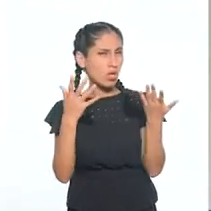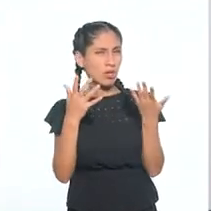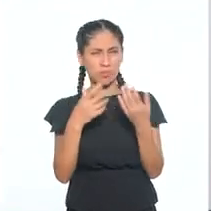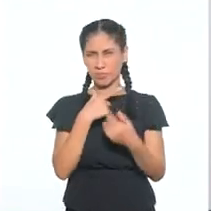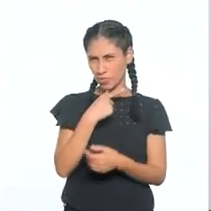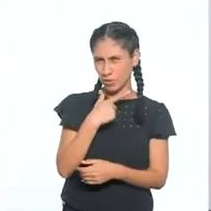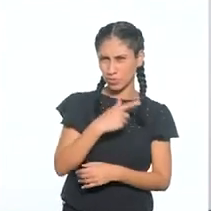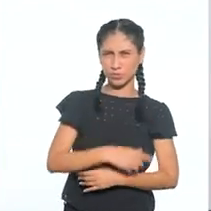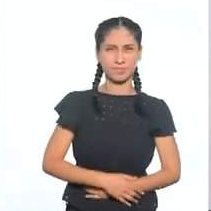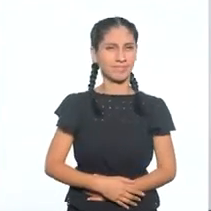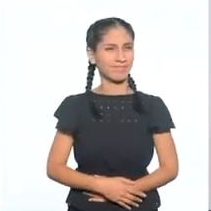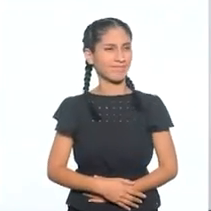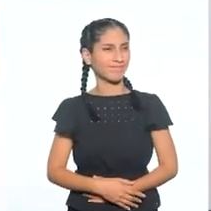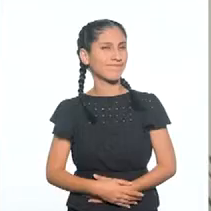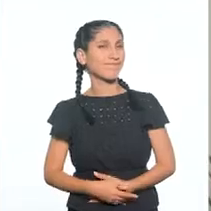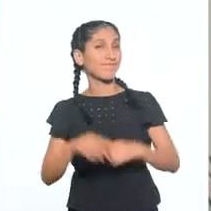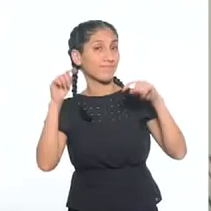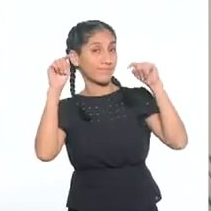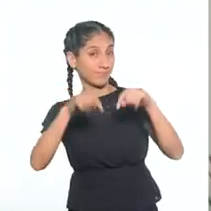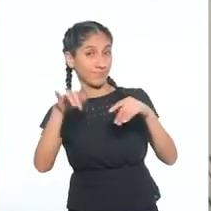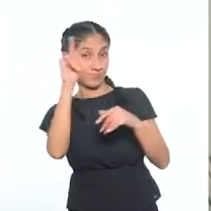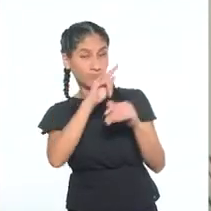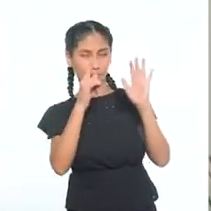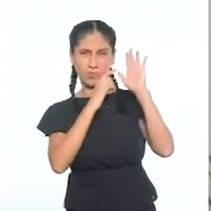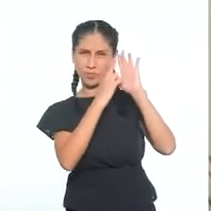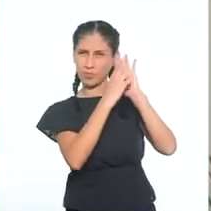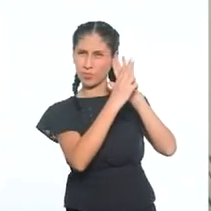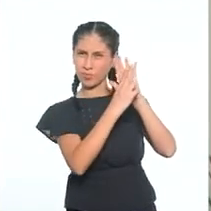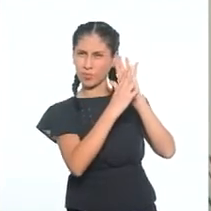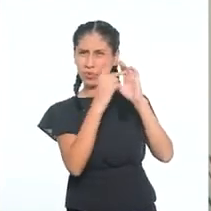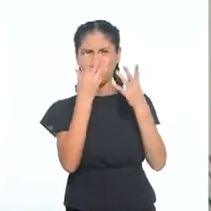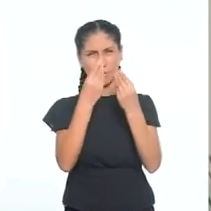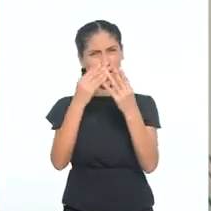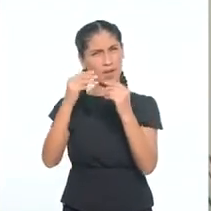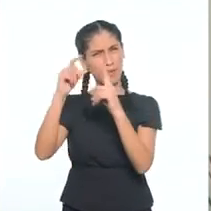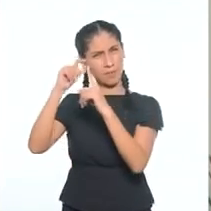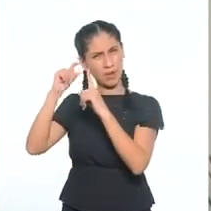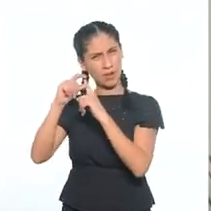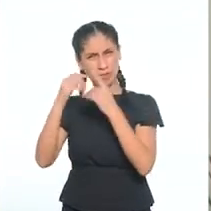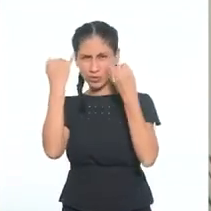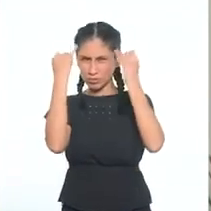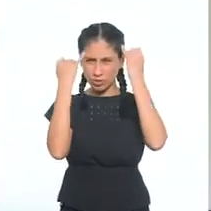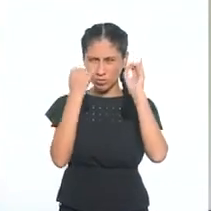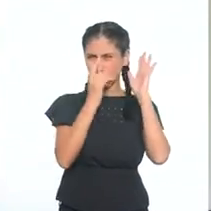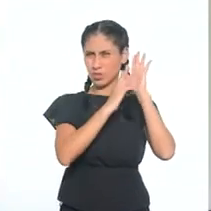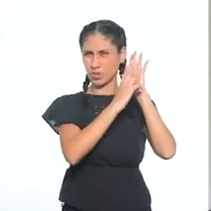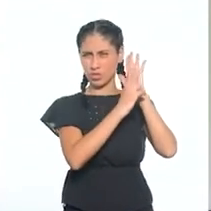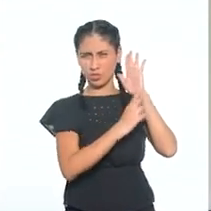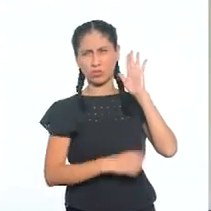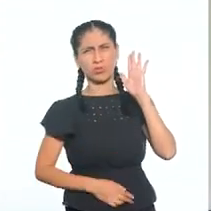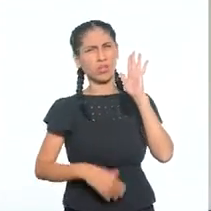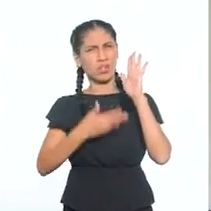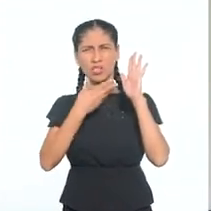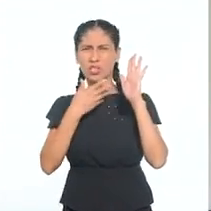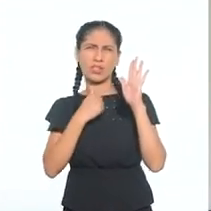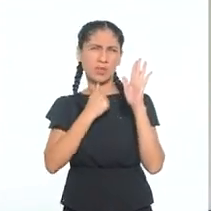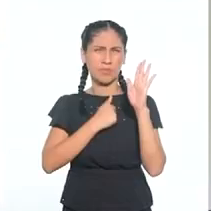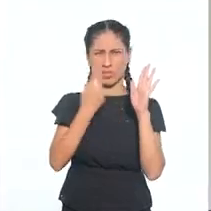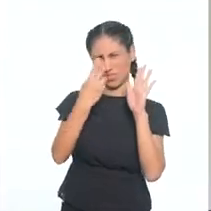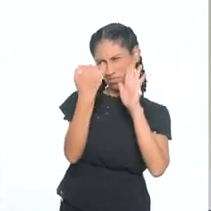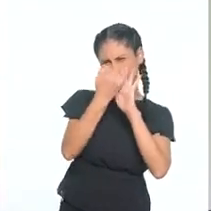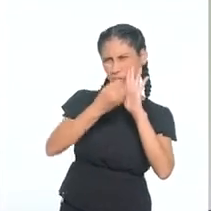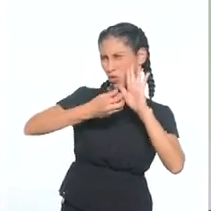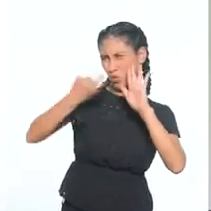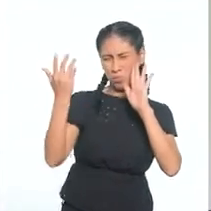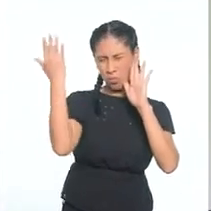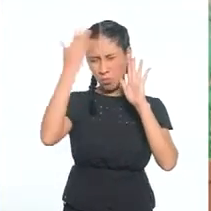me gusta y hemos utilizado varias palabras de la lluvia de ideas miren que para que nos podamos ver cómo sería